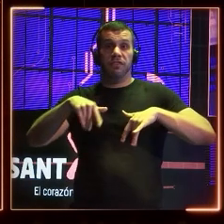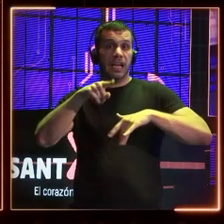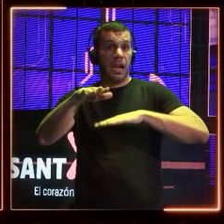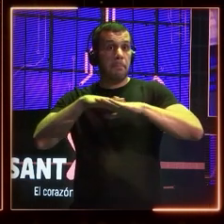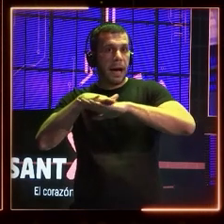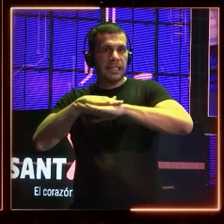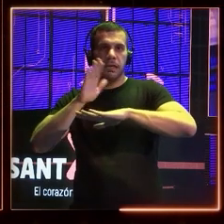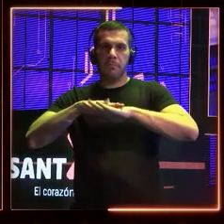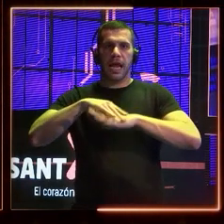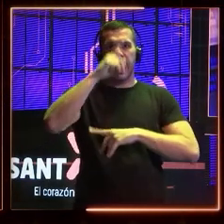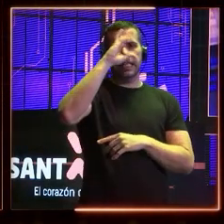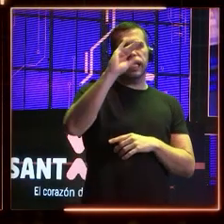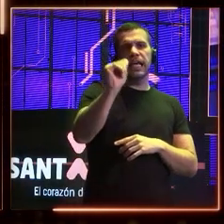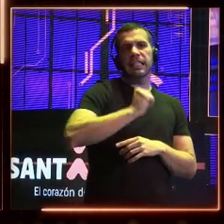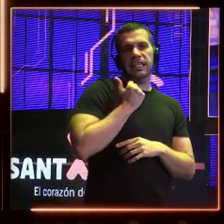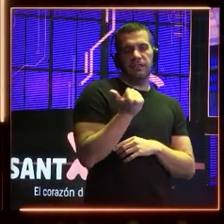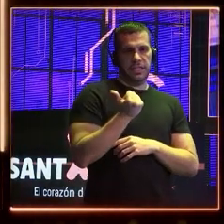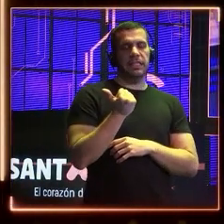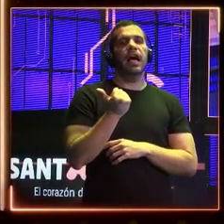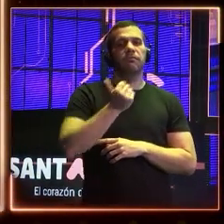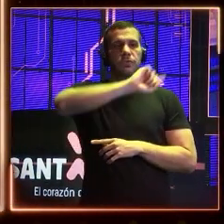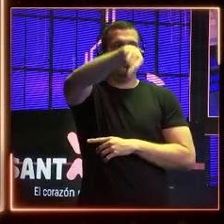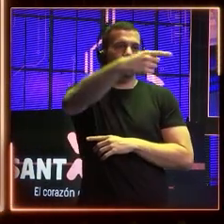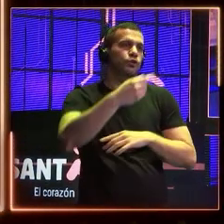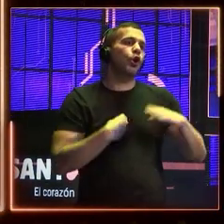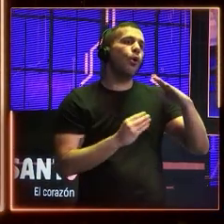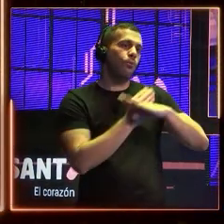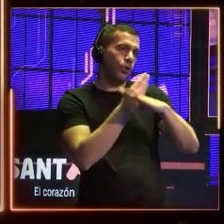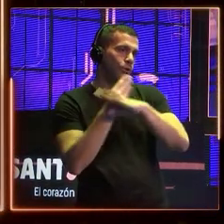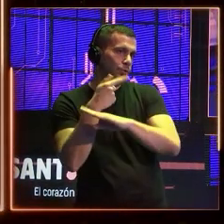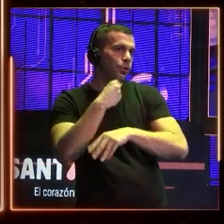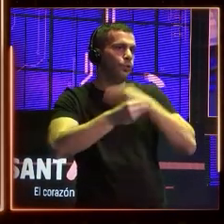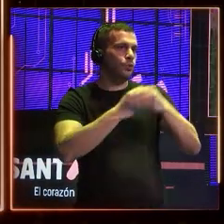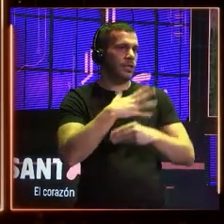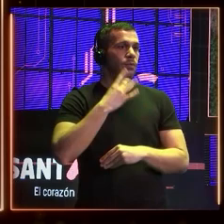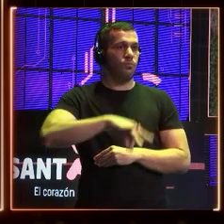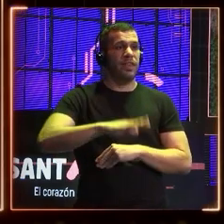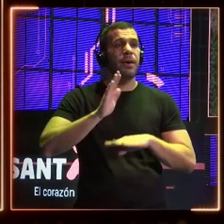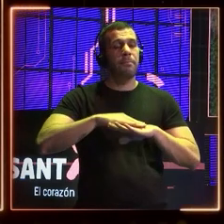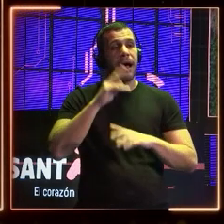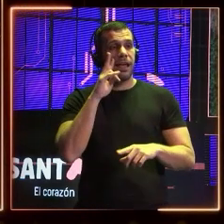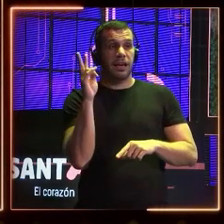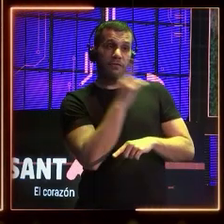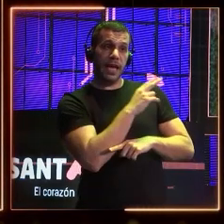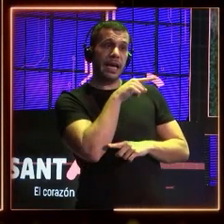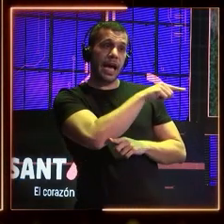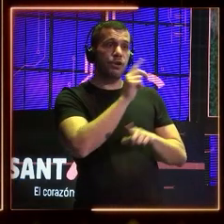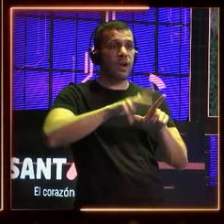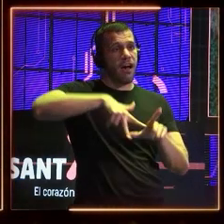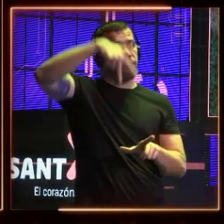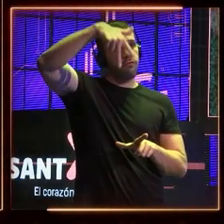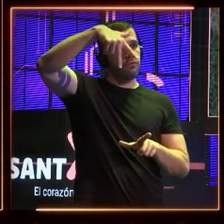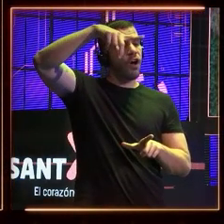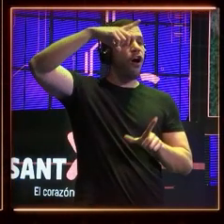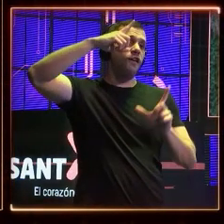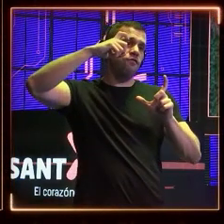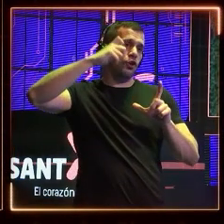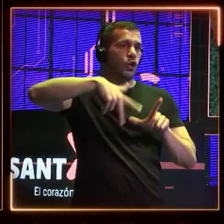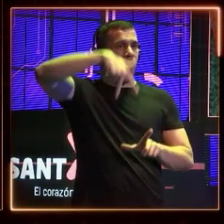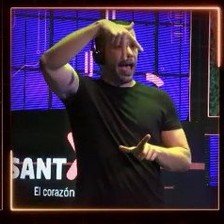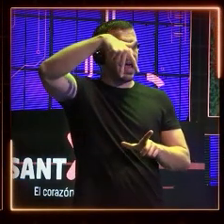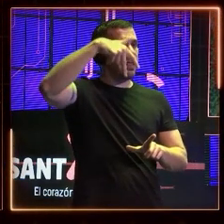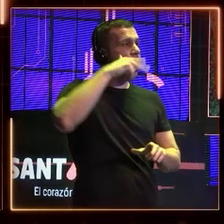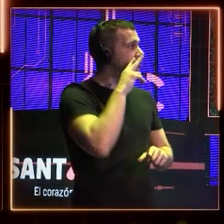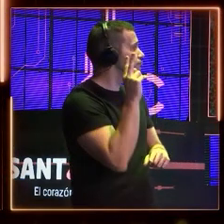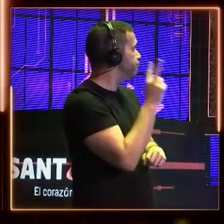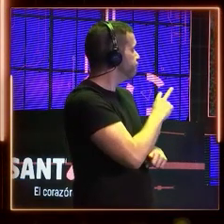productos que utilizáis de nuestra casa para que veáis la escala de estos Data centers os voy a poner una foto aérea de uno de ellos Este es un Data Center que